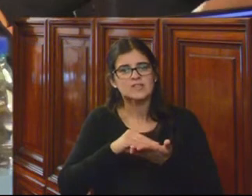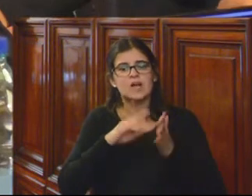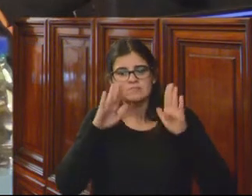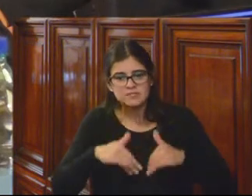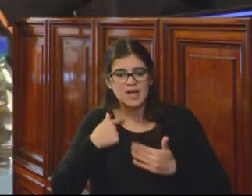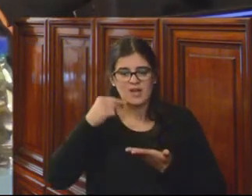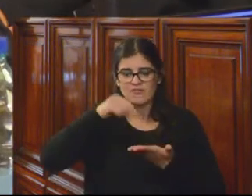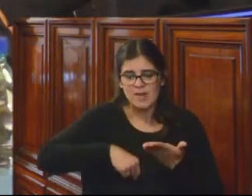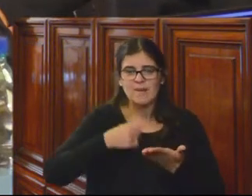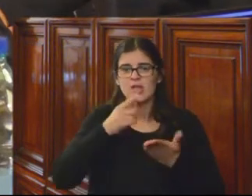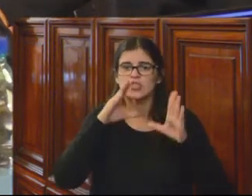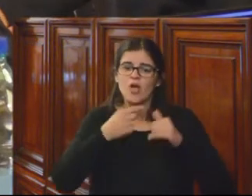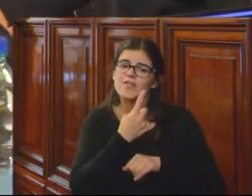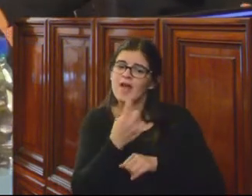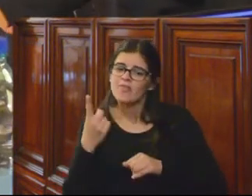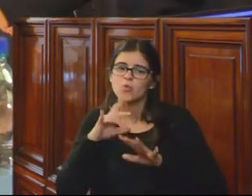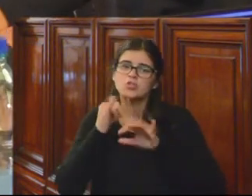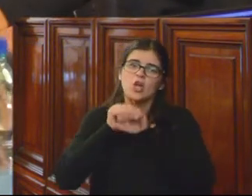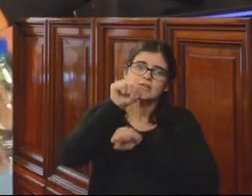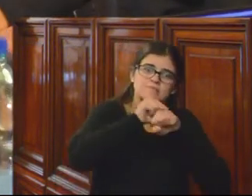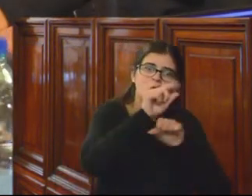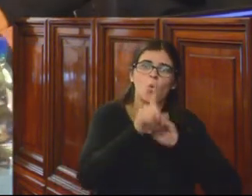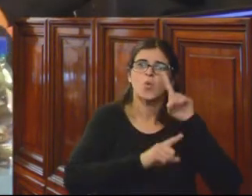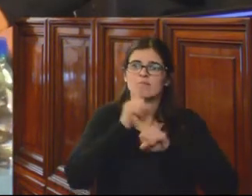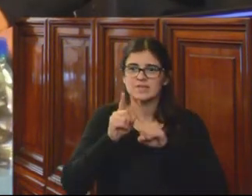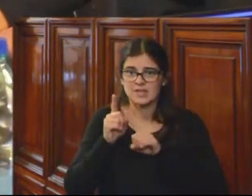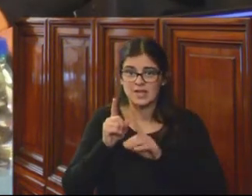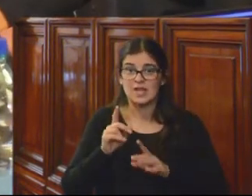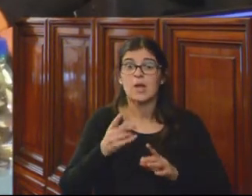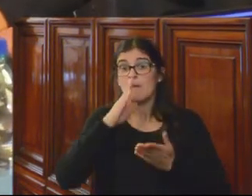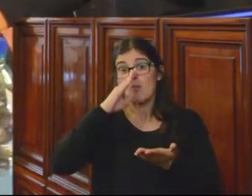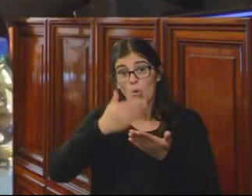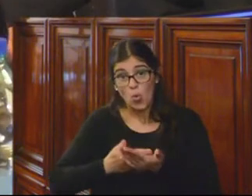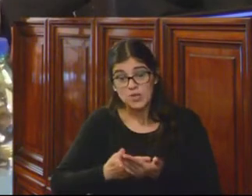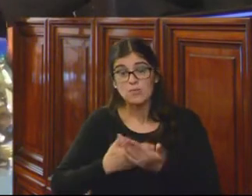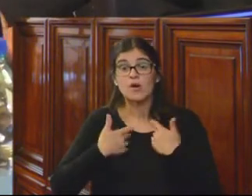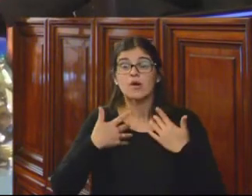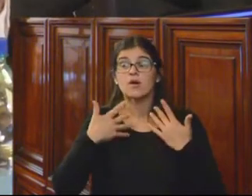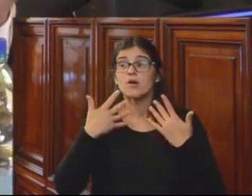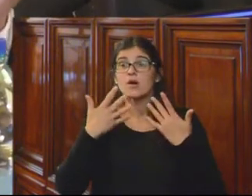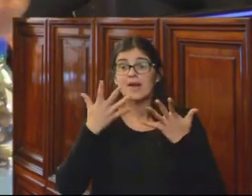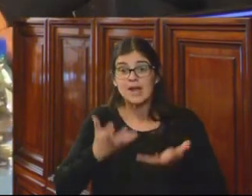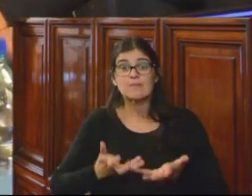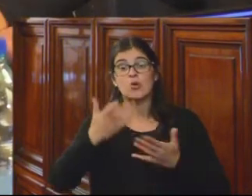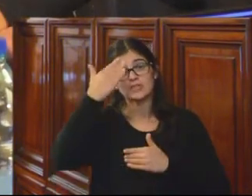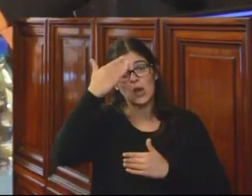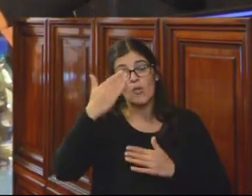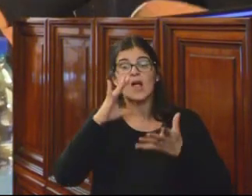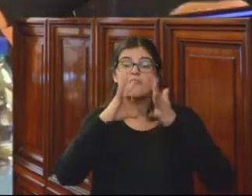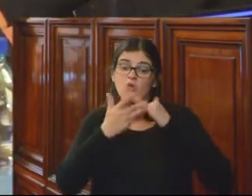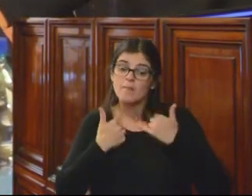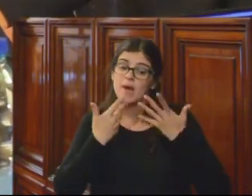firma y refrendo de todos y cada uno de los títulos de las universidades privadas. Por último, queremos saludar la iniciativa